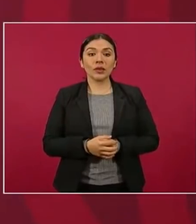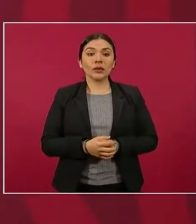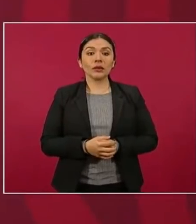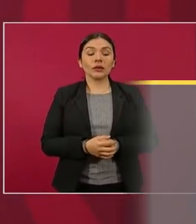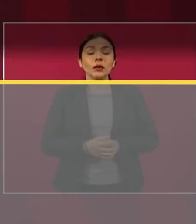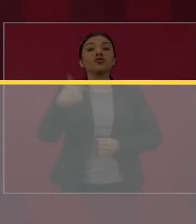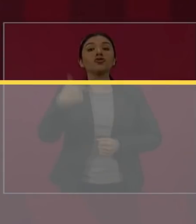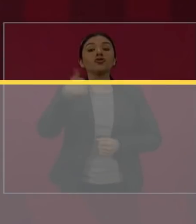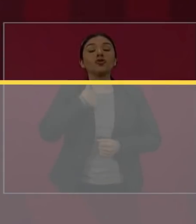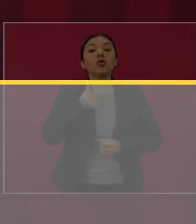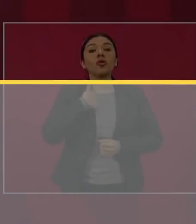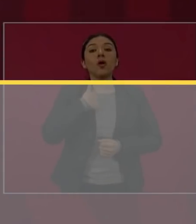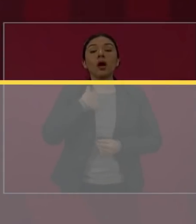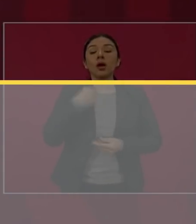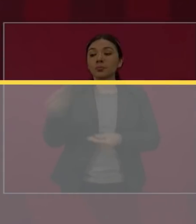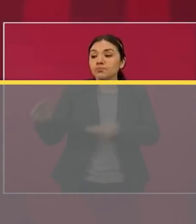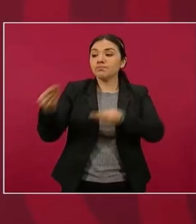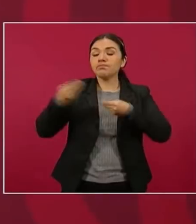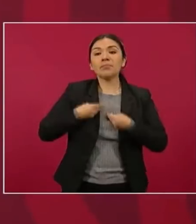Recibí una carta